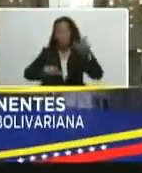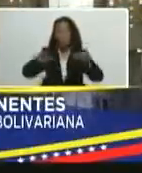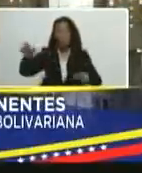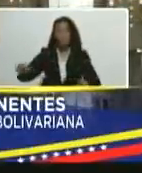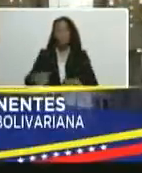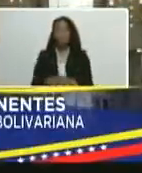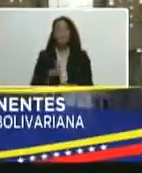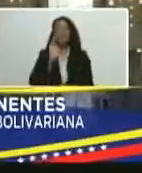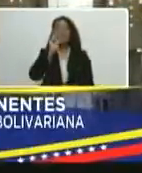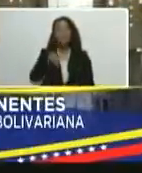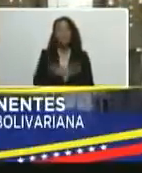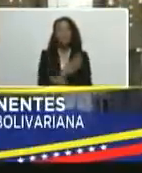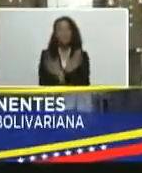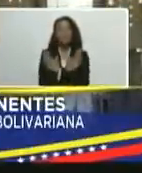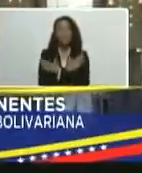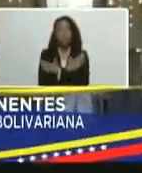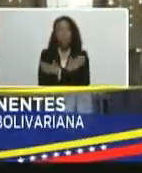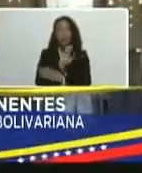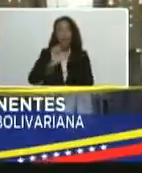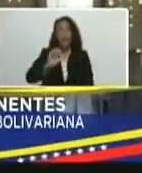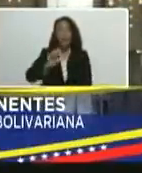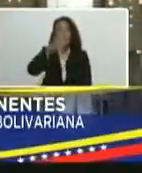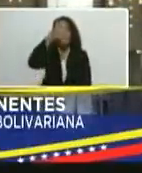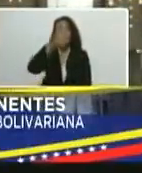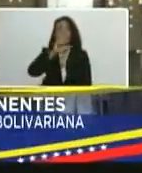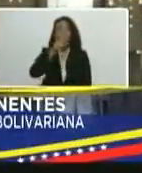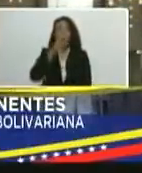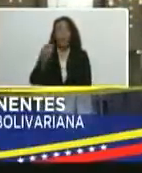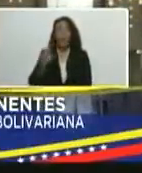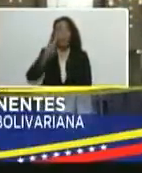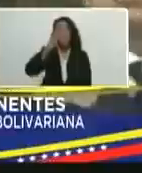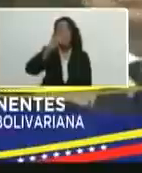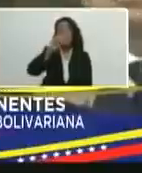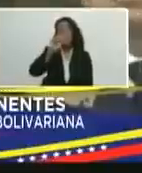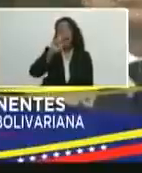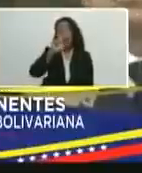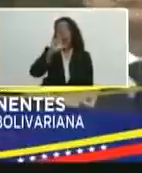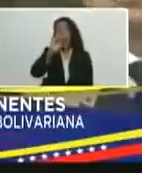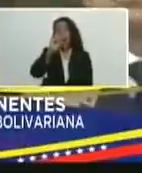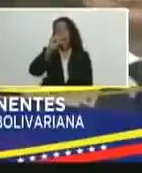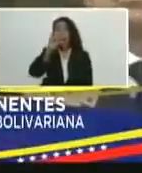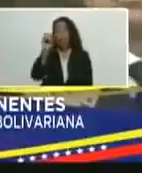Quiero felicitar al mayor general Marcano Tábata,